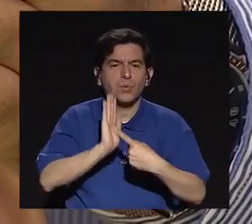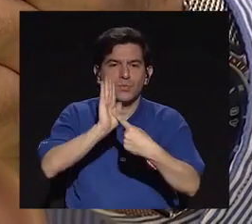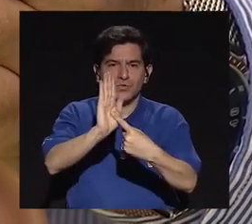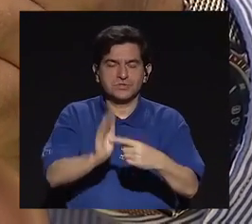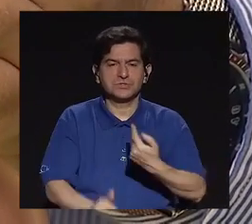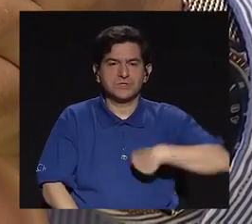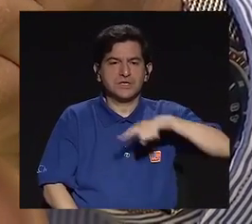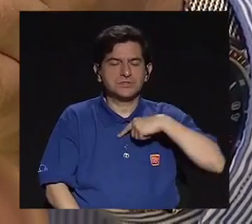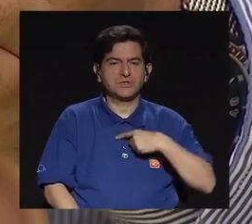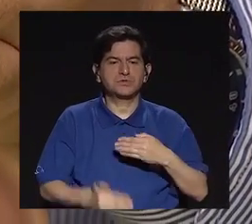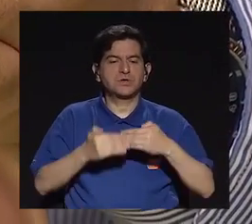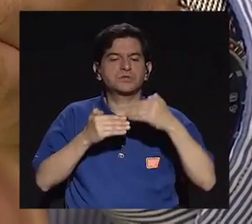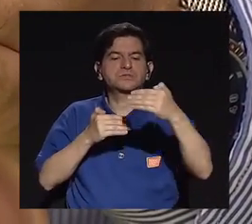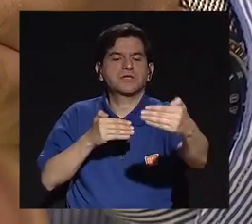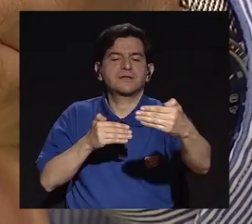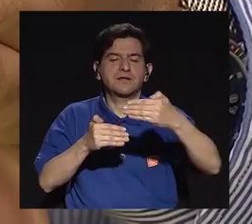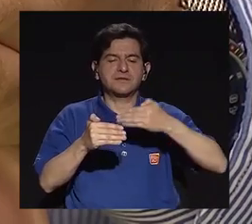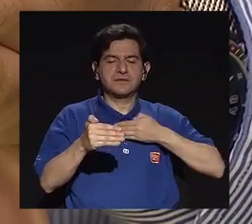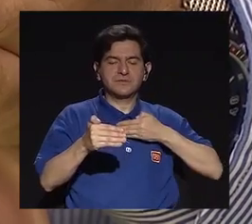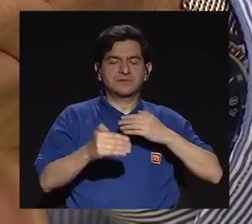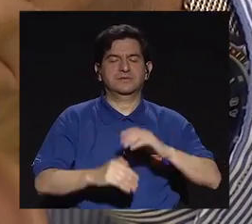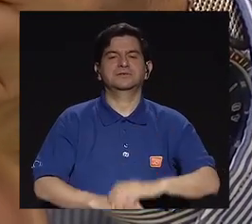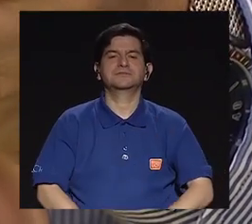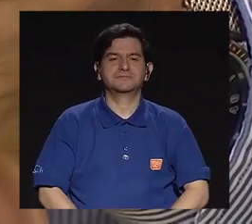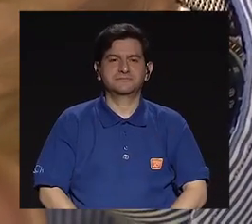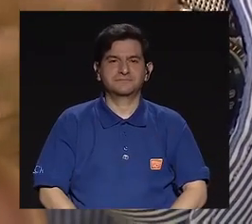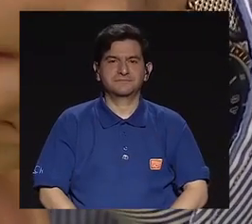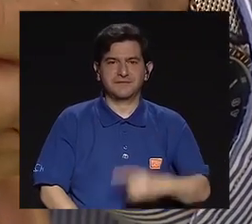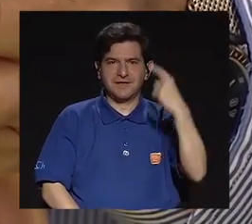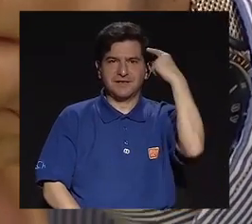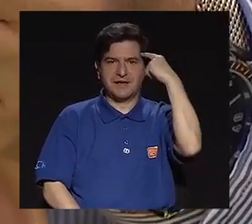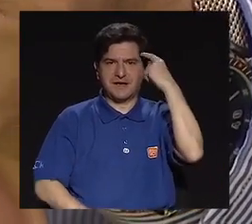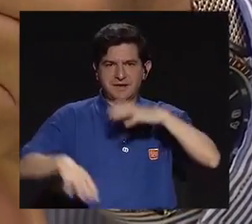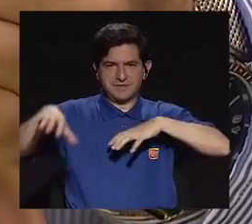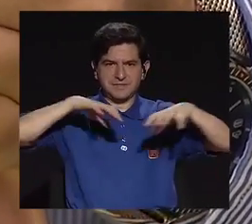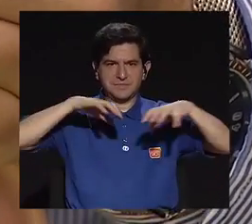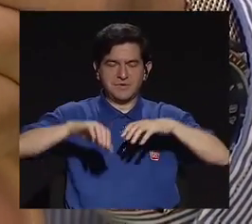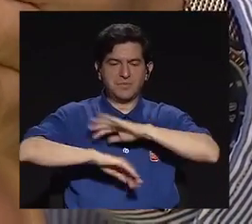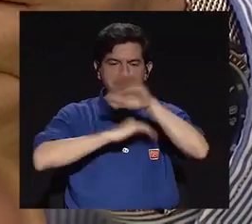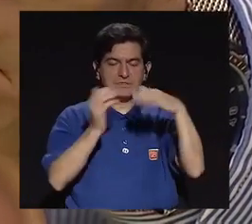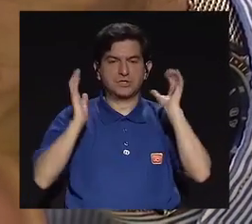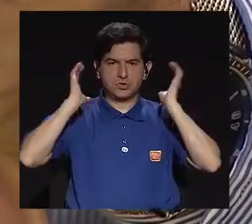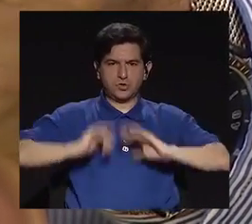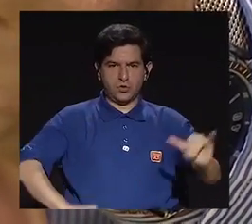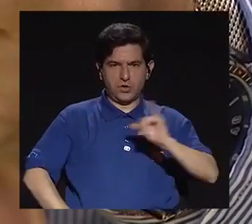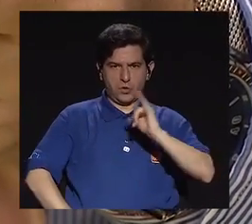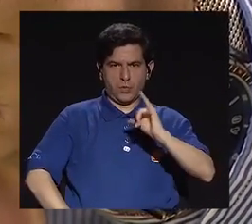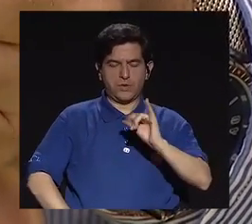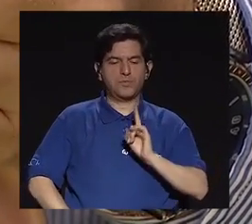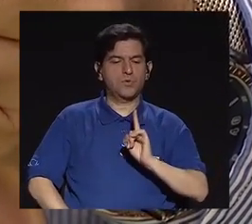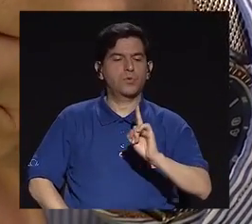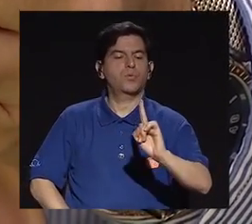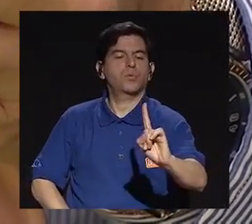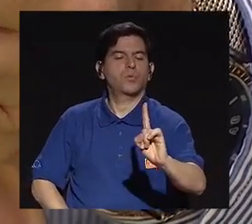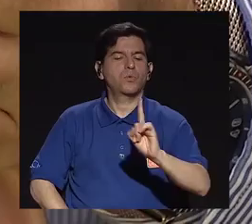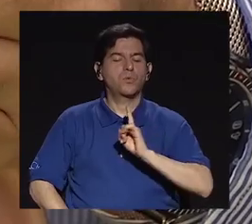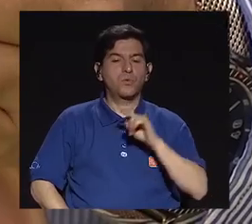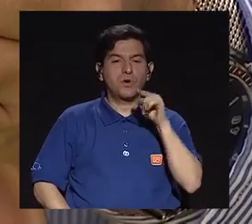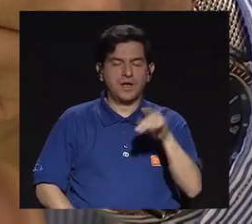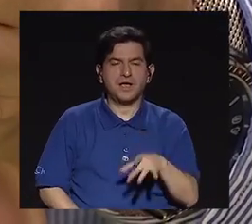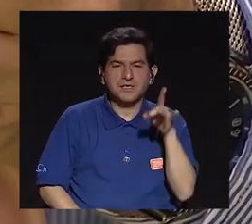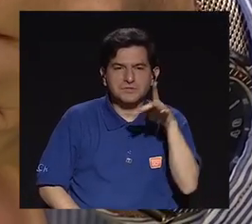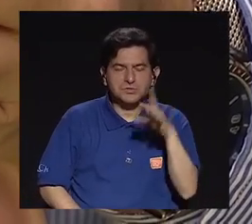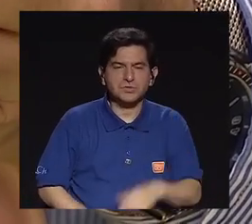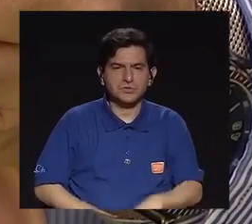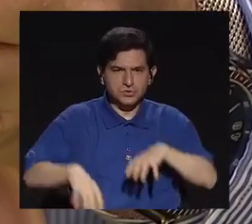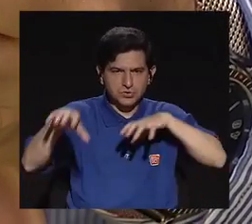indicar si vamos para adelante o vamos para atrás, ¿verdad? Cuando la cabeza se mueve, o sea, todo el cuerpo se mueve, entonces esos cristalitos por gravedad